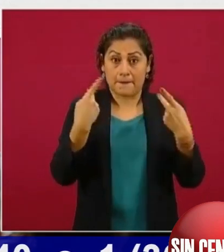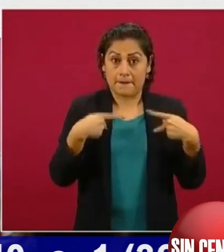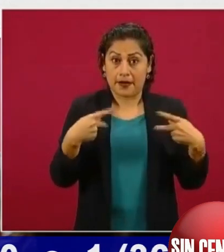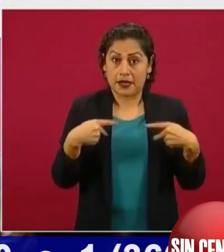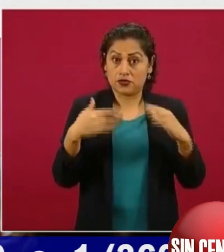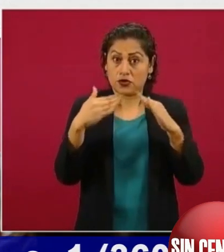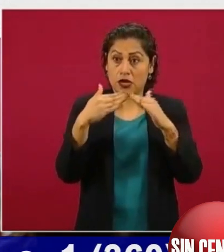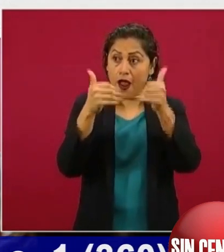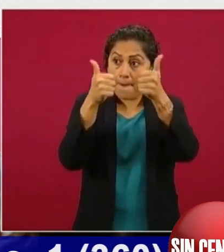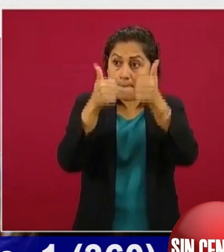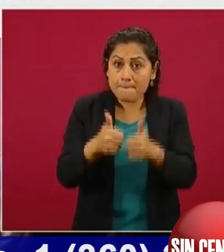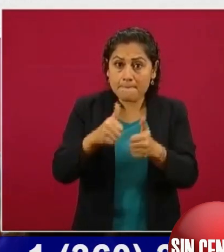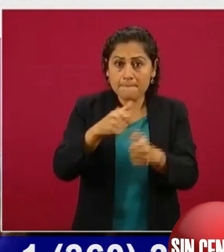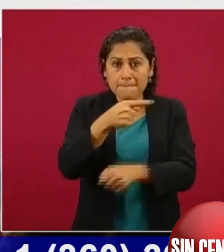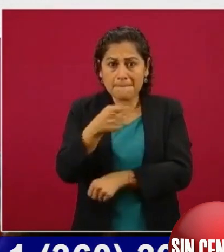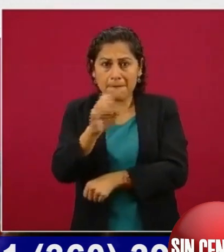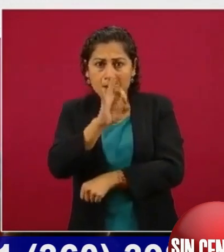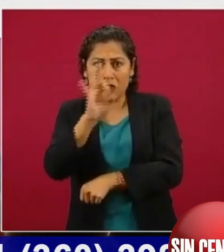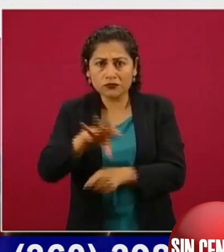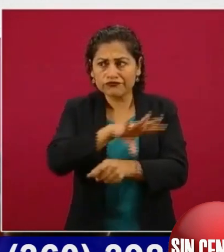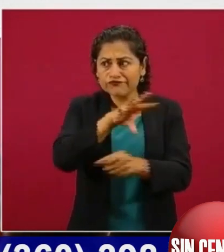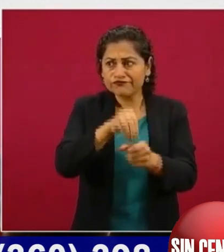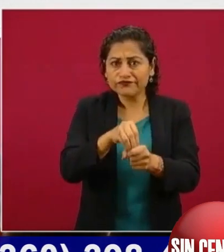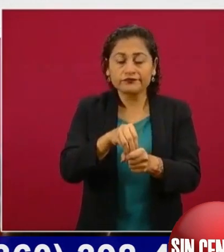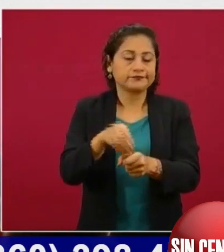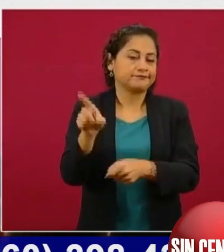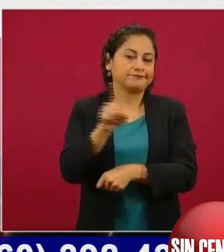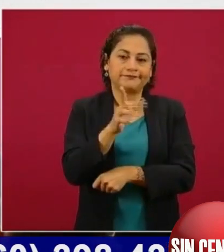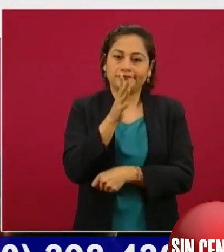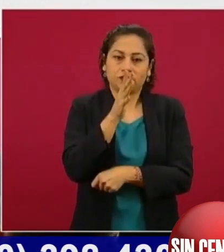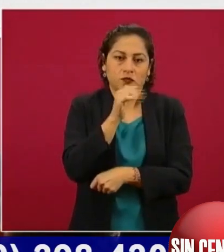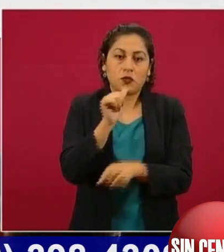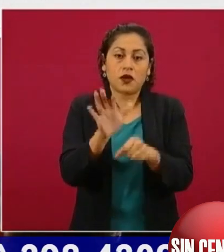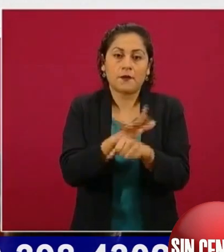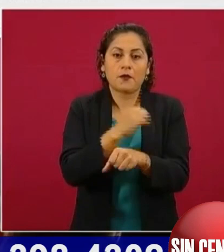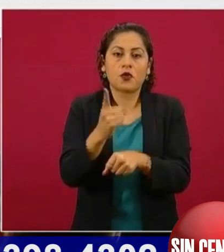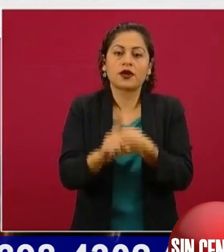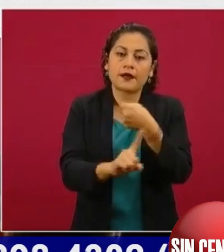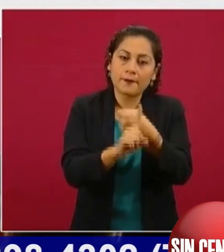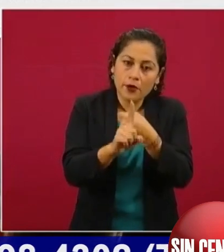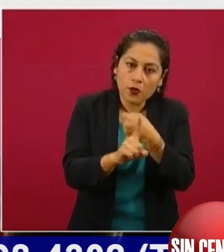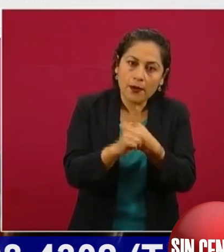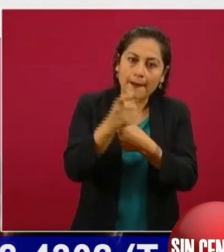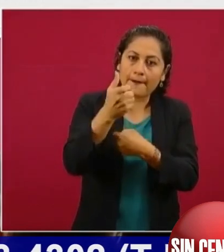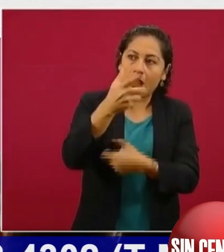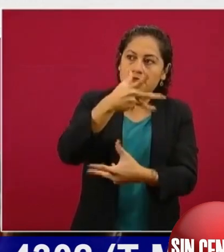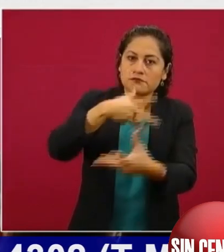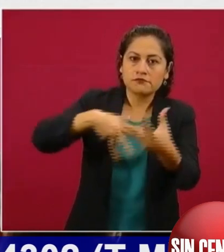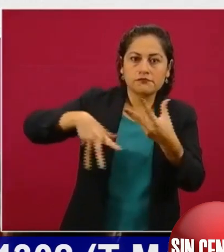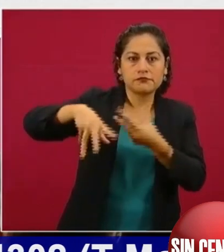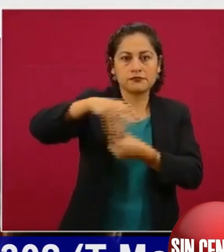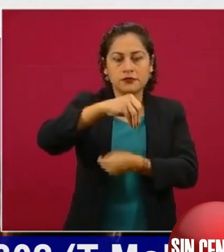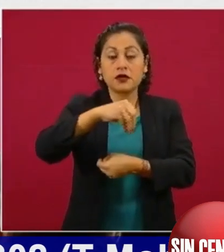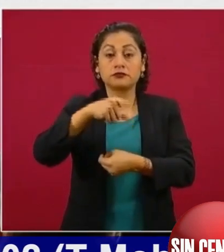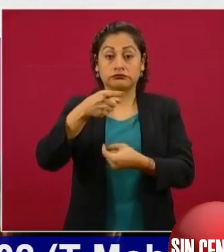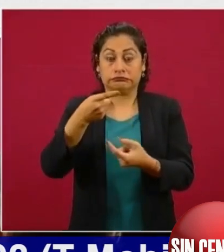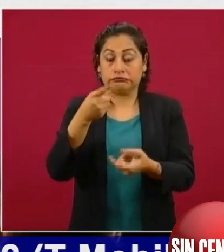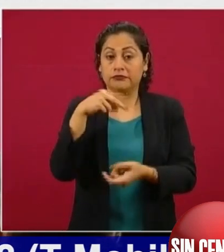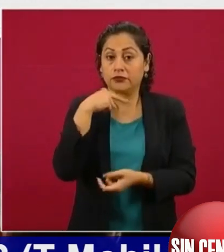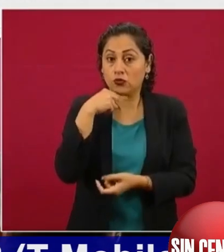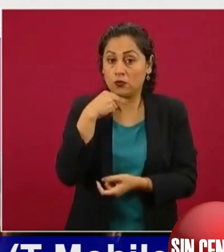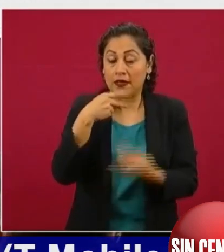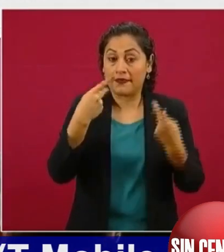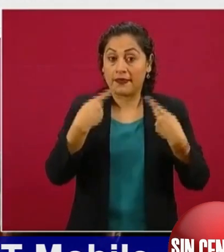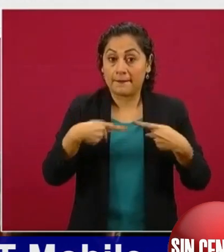una sociedad porque esto causa graves daños a la economía, y en particular nos preocupa la economía popular, la economía